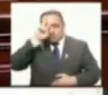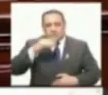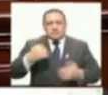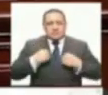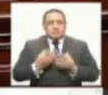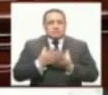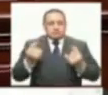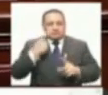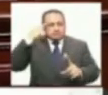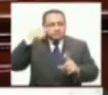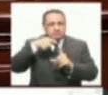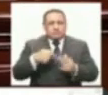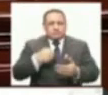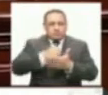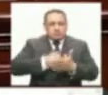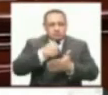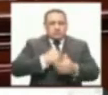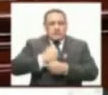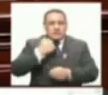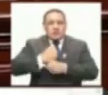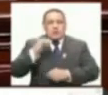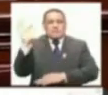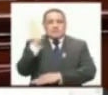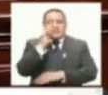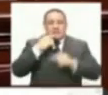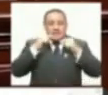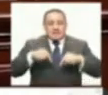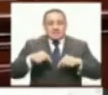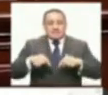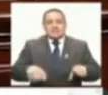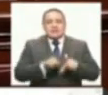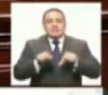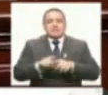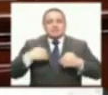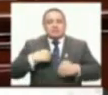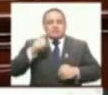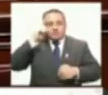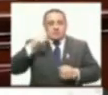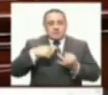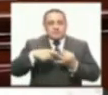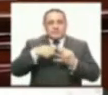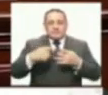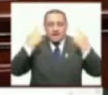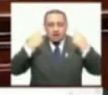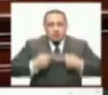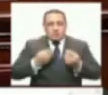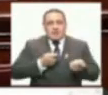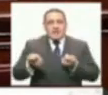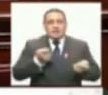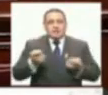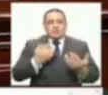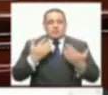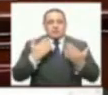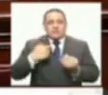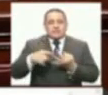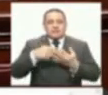grandes retos en materia ambiental. En este campo, tenemos que crear instrumentos estratégicos para la gestión moderna de